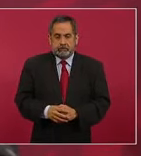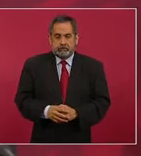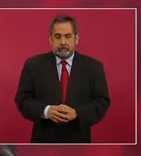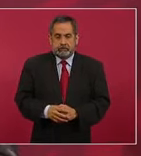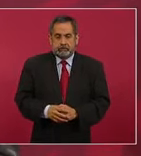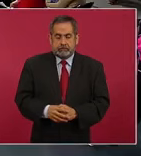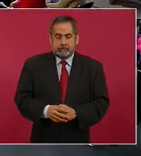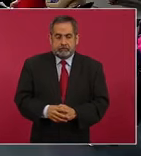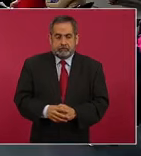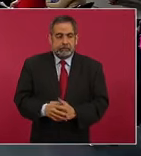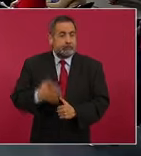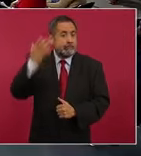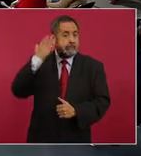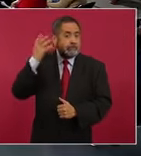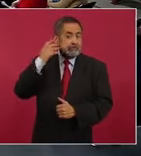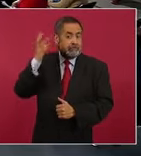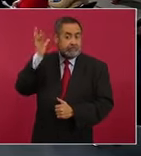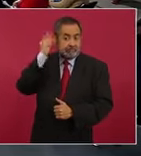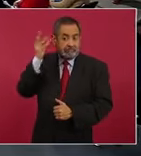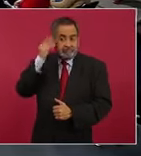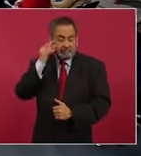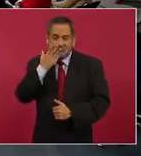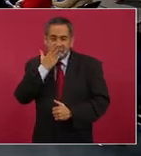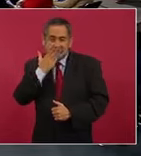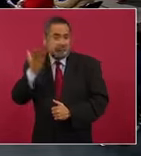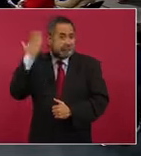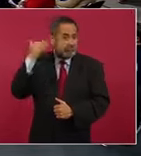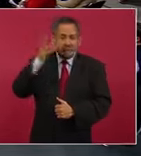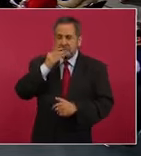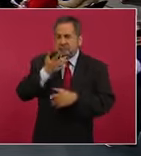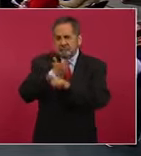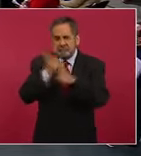La radio, que era la campeona de la libertad,